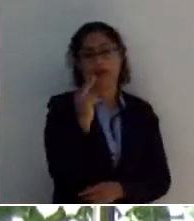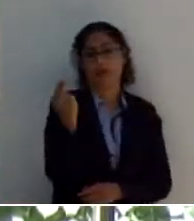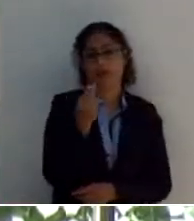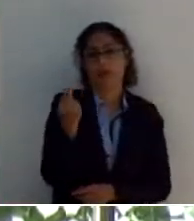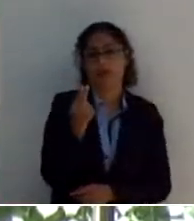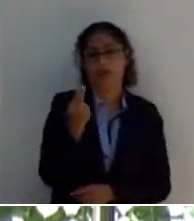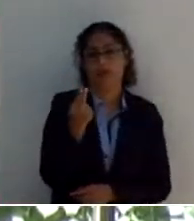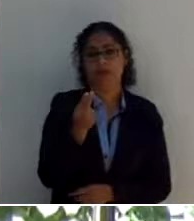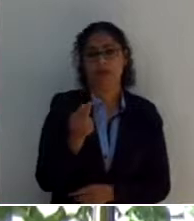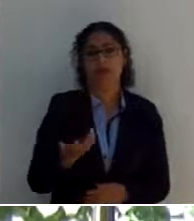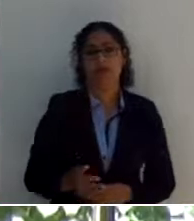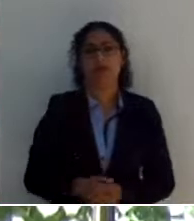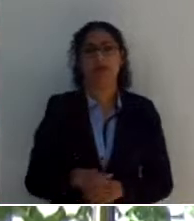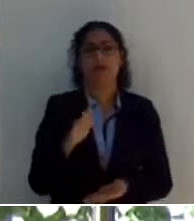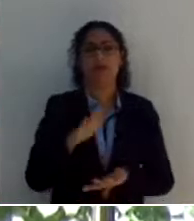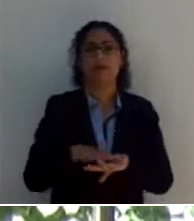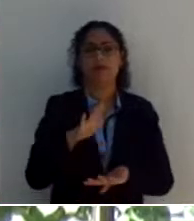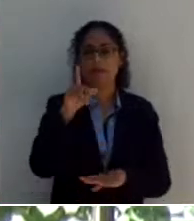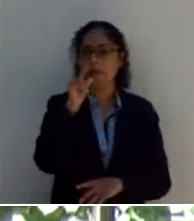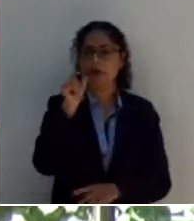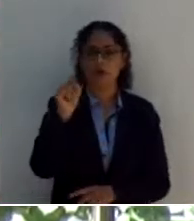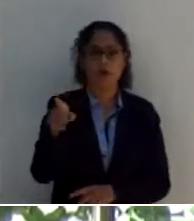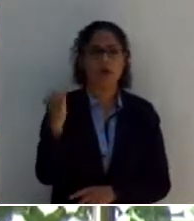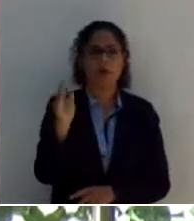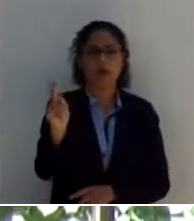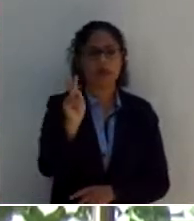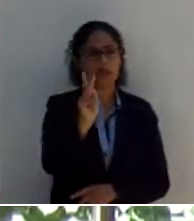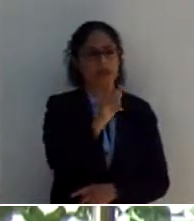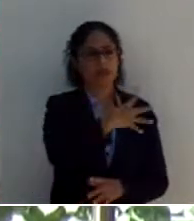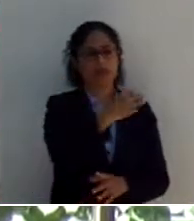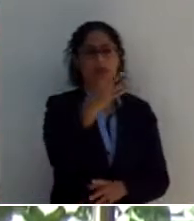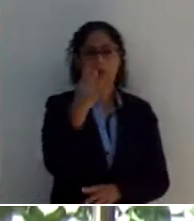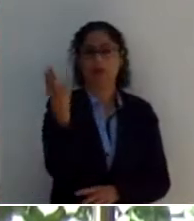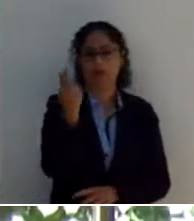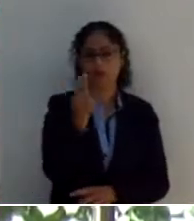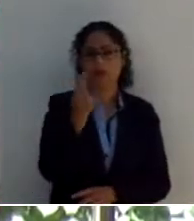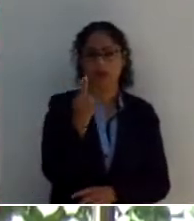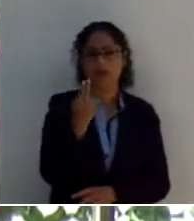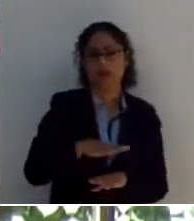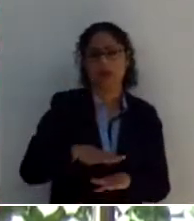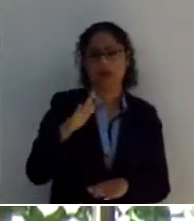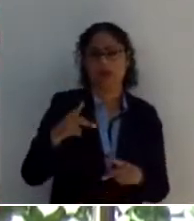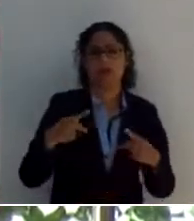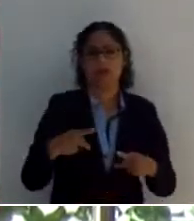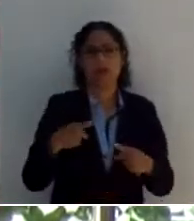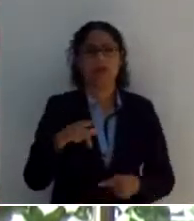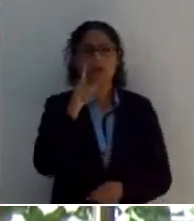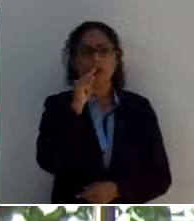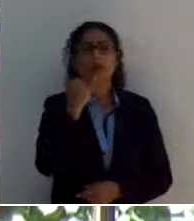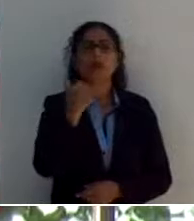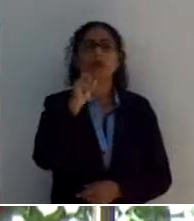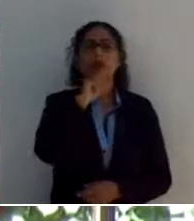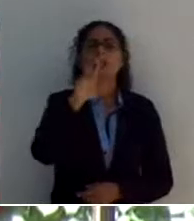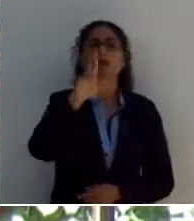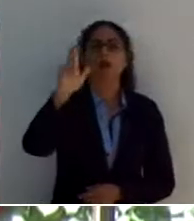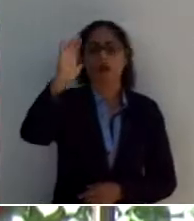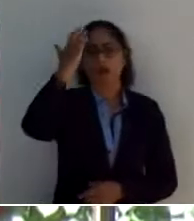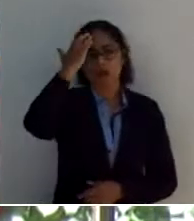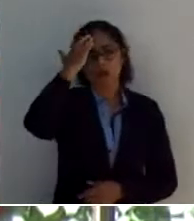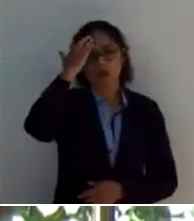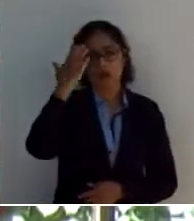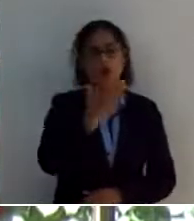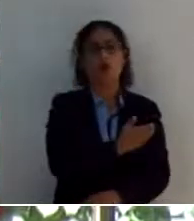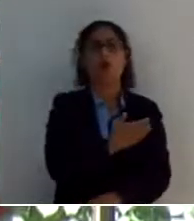más elementos como tú en la Policía Michoacán, pero también reconozco a